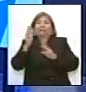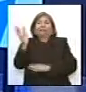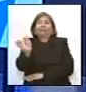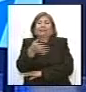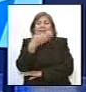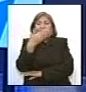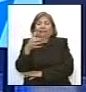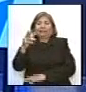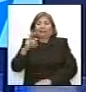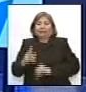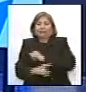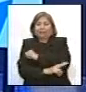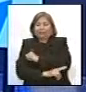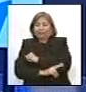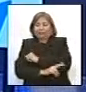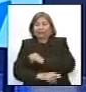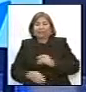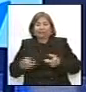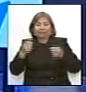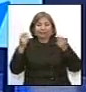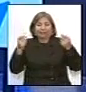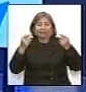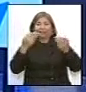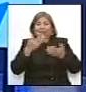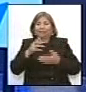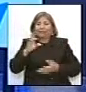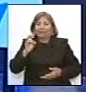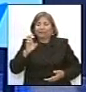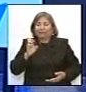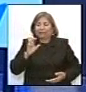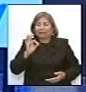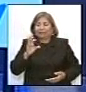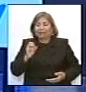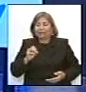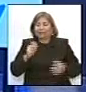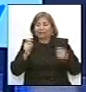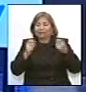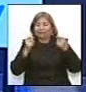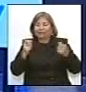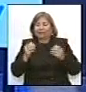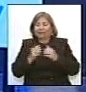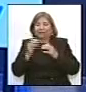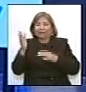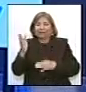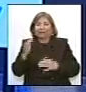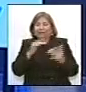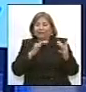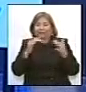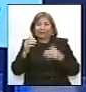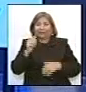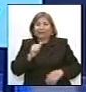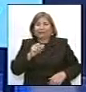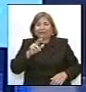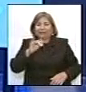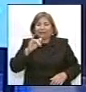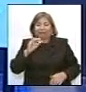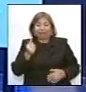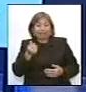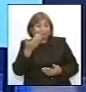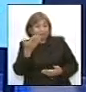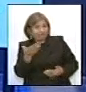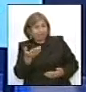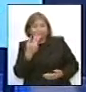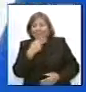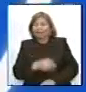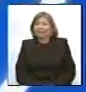bandera nacional. Fue en conmemoración por el 139º aniversario de la Batalla de Arica. Tenemos los